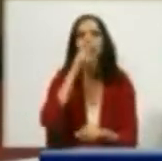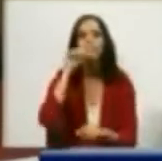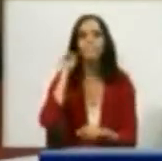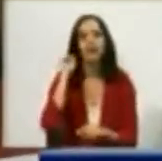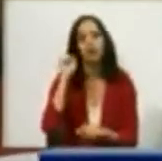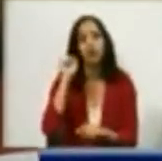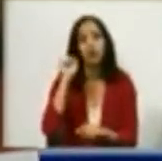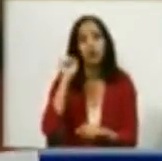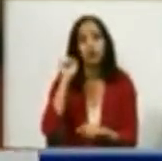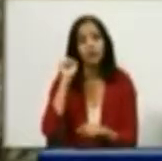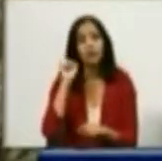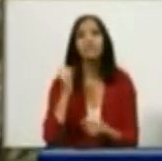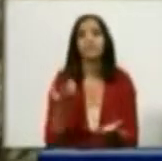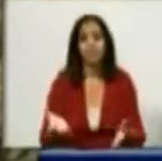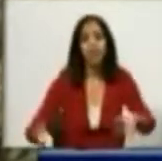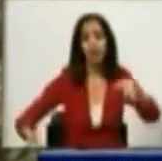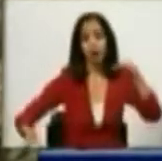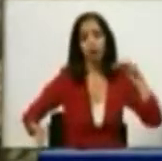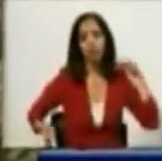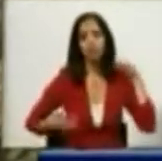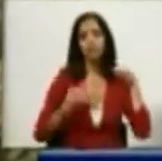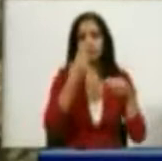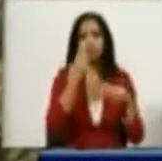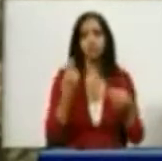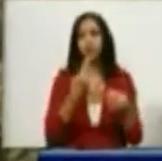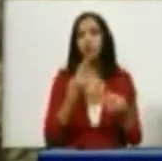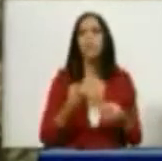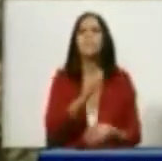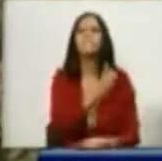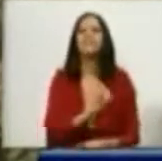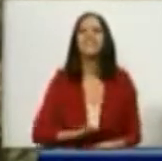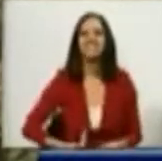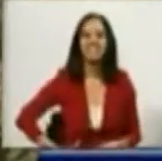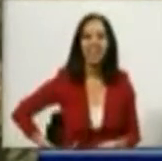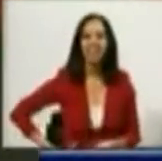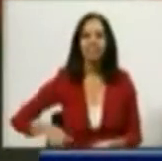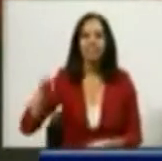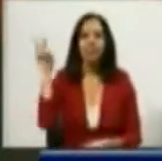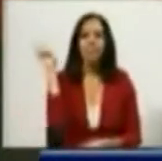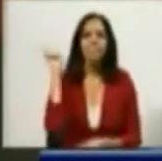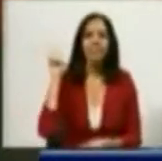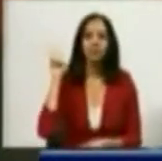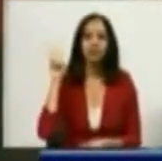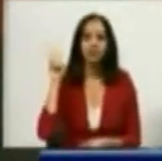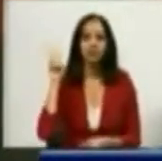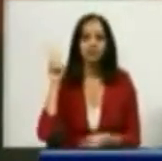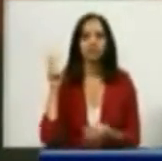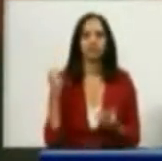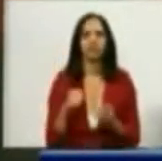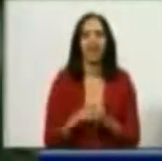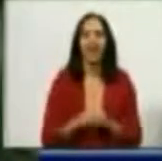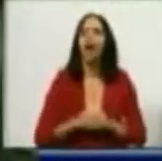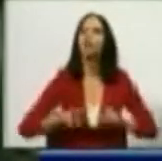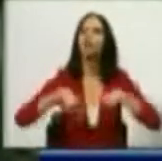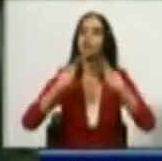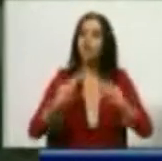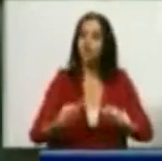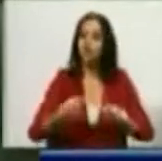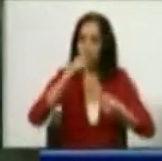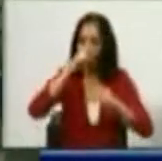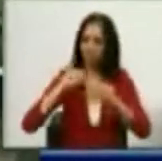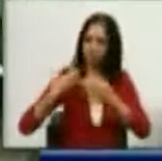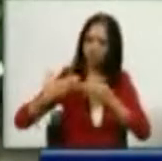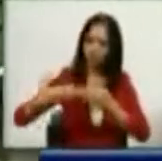moros será juramentado como presidente de la República bolivariana de Venezuela para un nuevo pedido